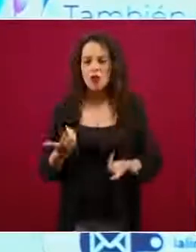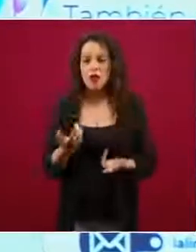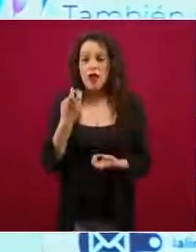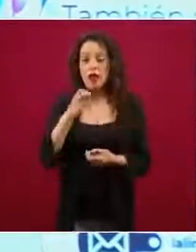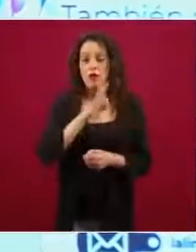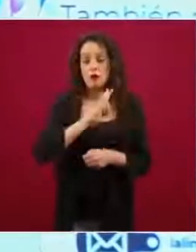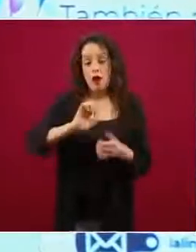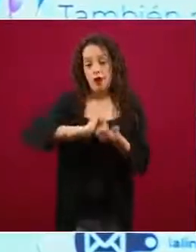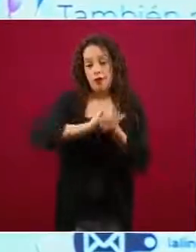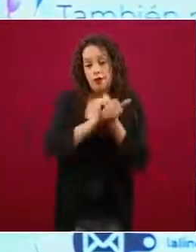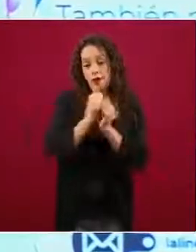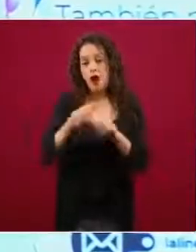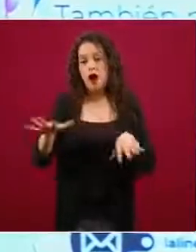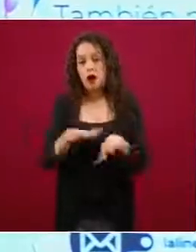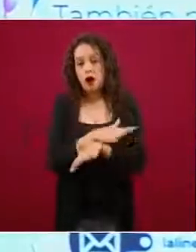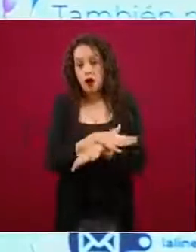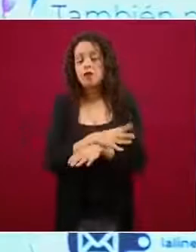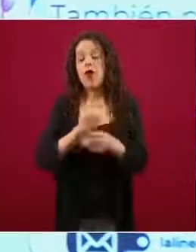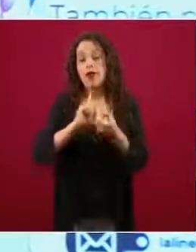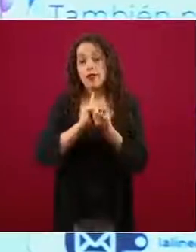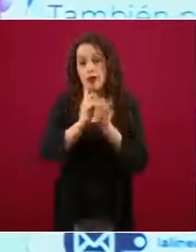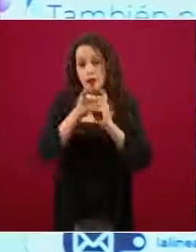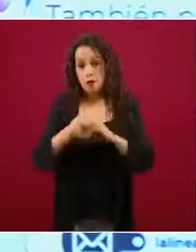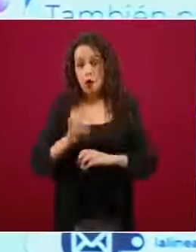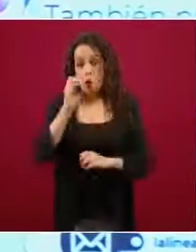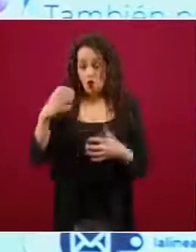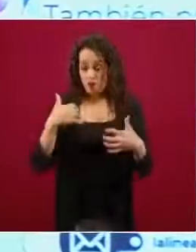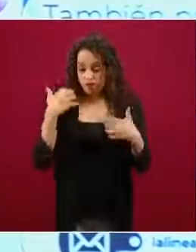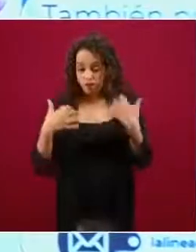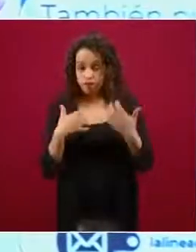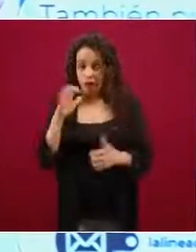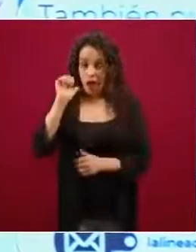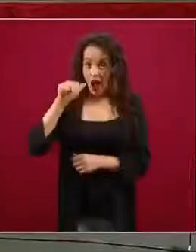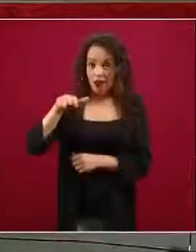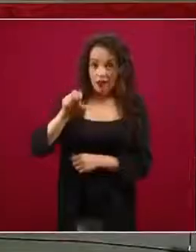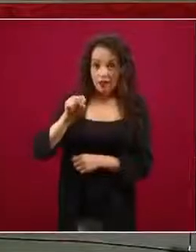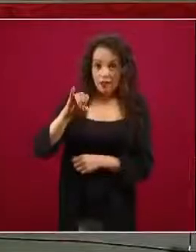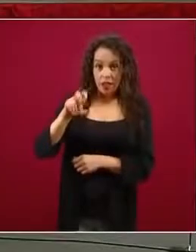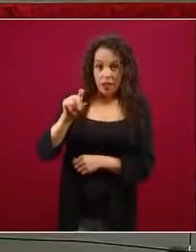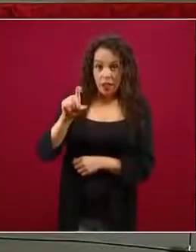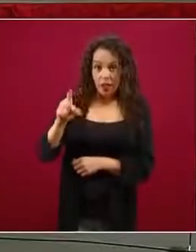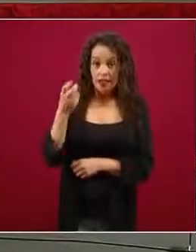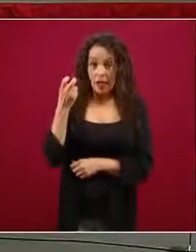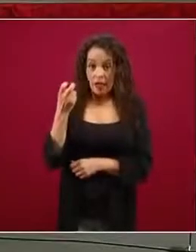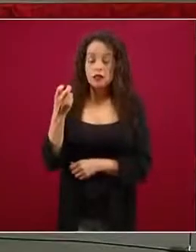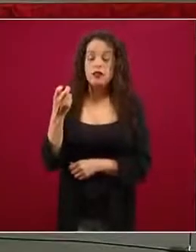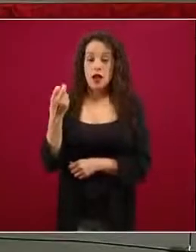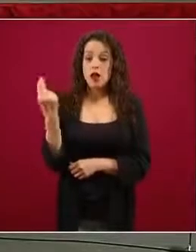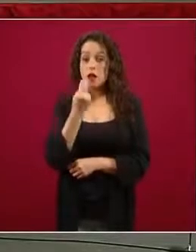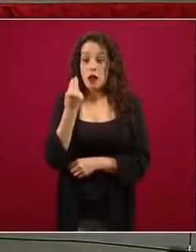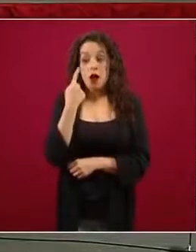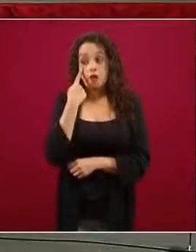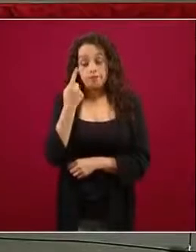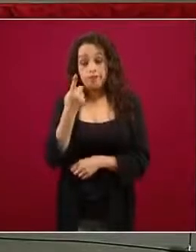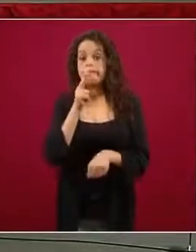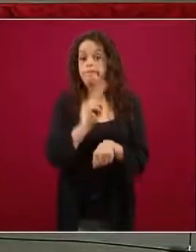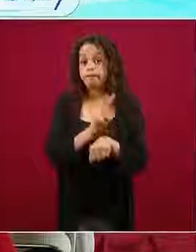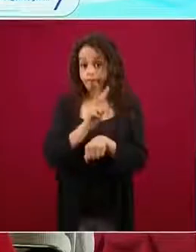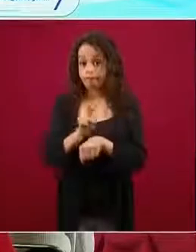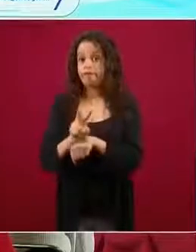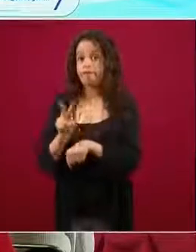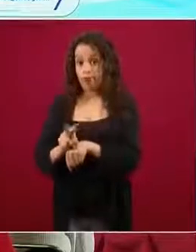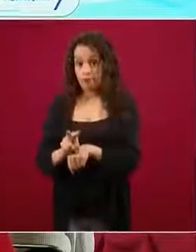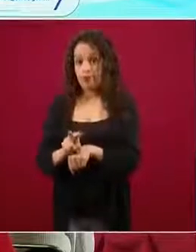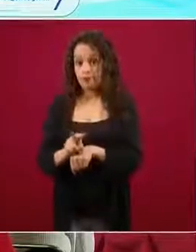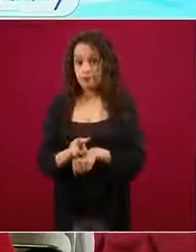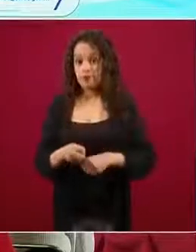trastorno depresivo. Entonces, esto es algo que hay que revisar y como cuidadores tenemos que saber que si